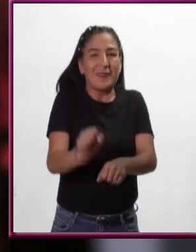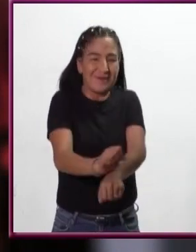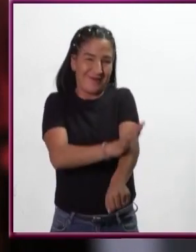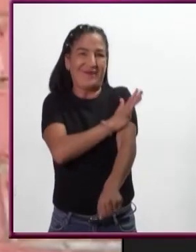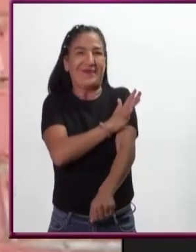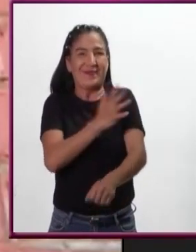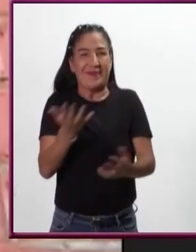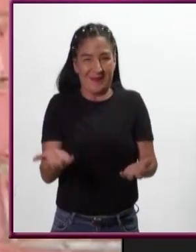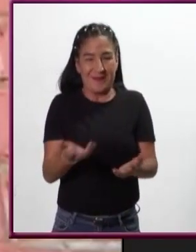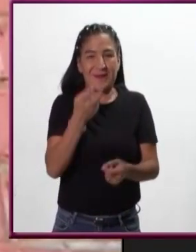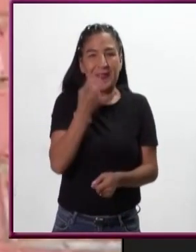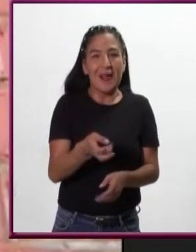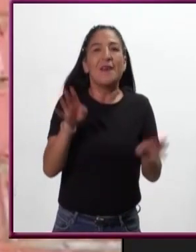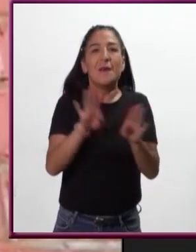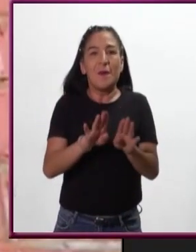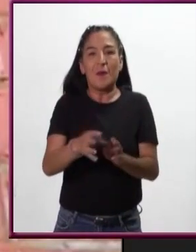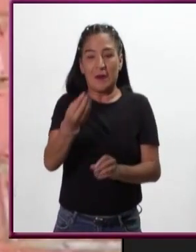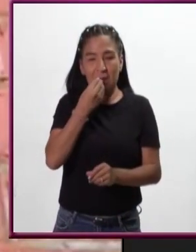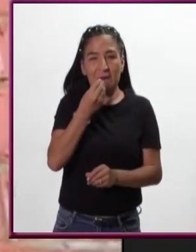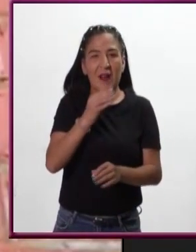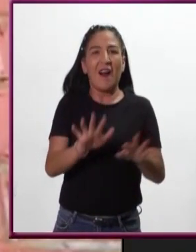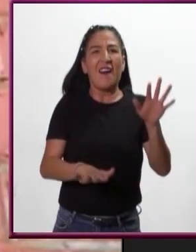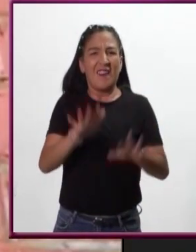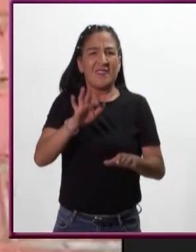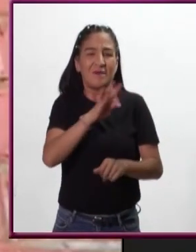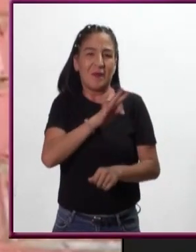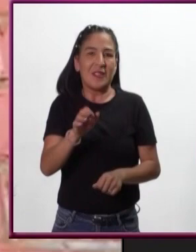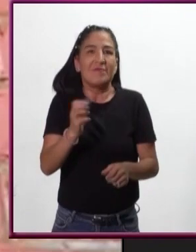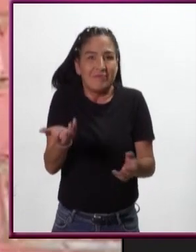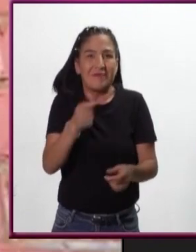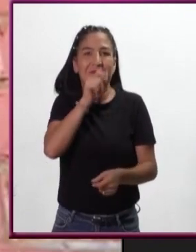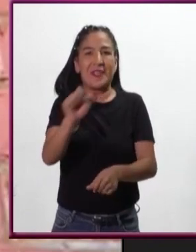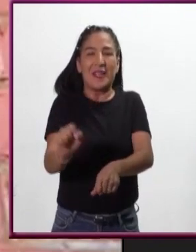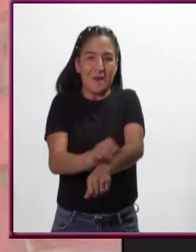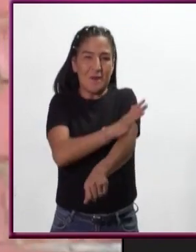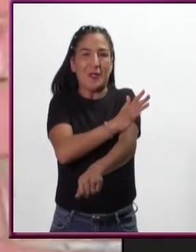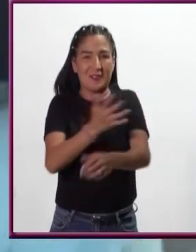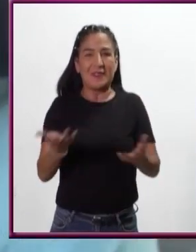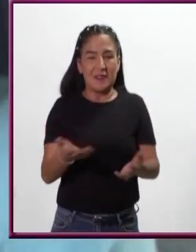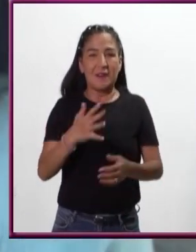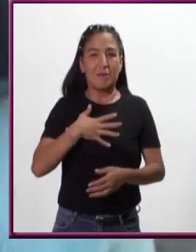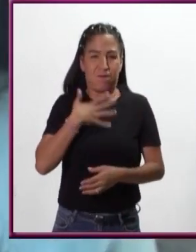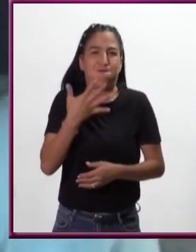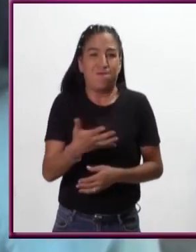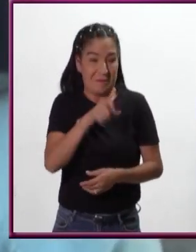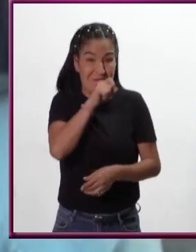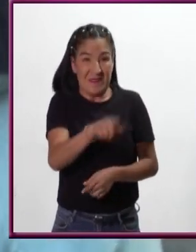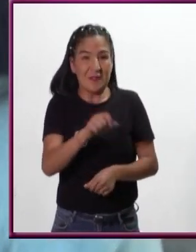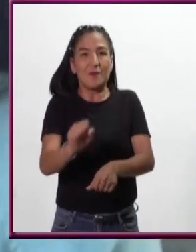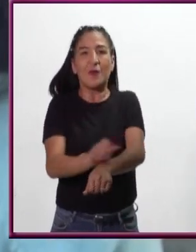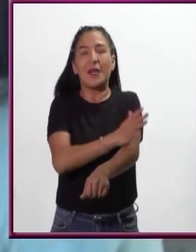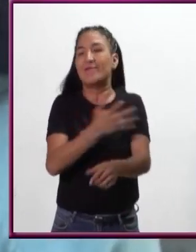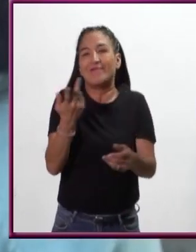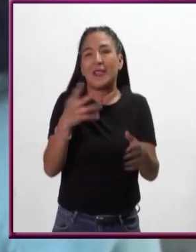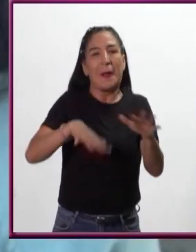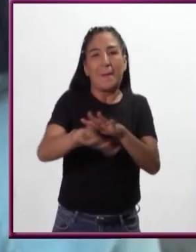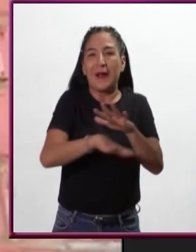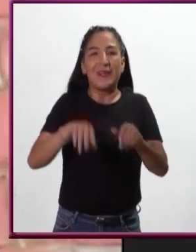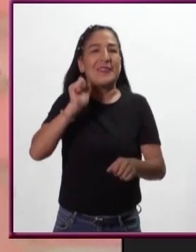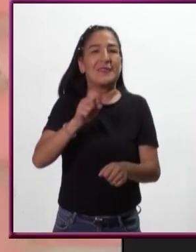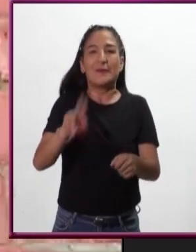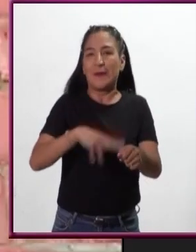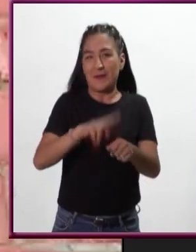Entonces, justo los alimentos te pueden provocar pues emociones también, ¿no? El asco es una emoción, pero es una emoción básica